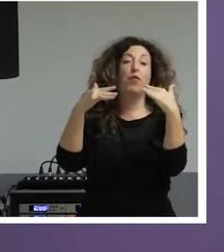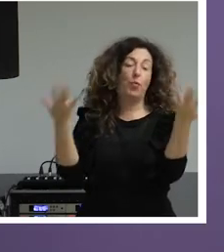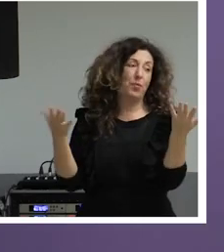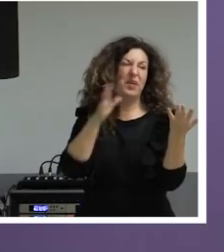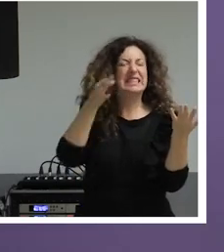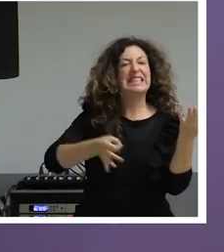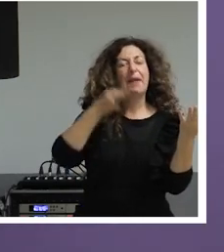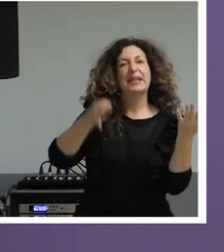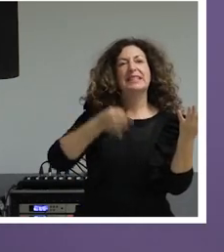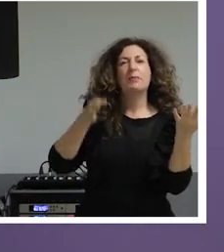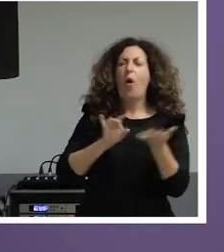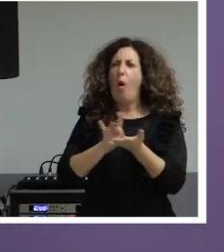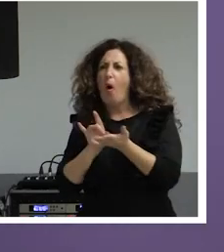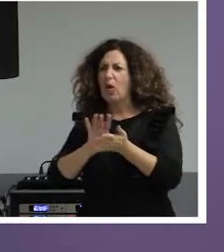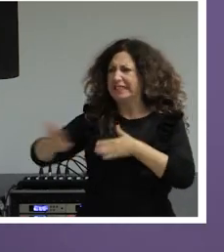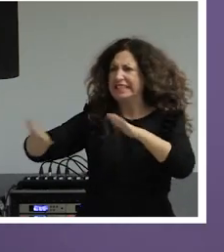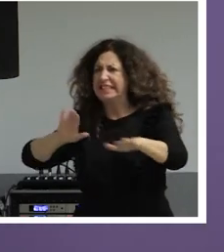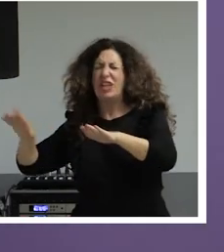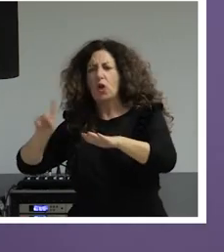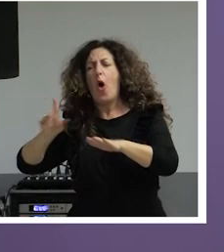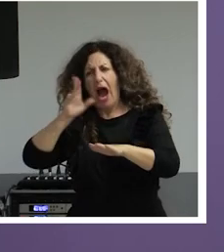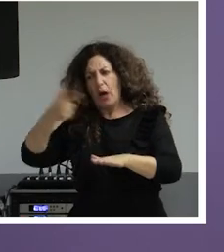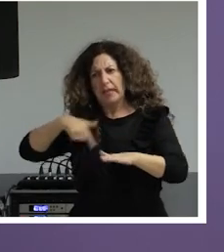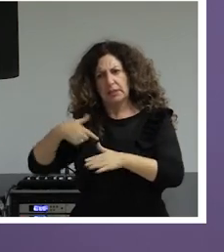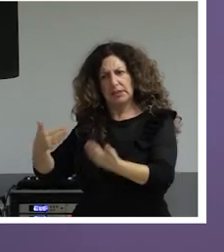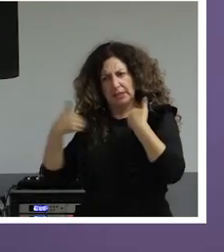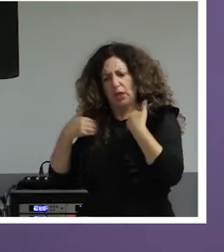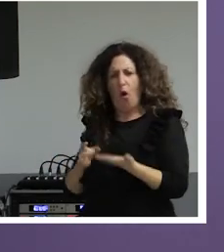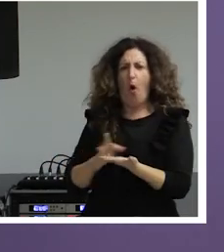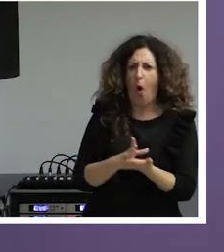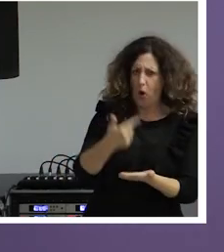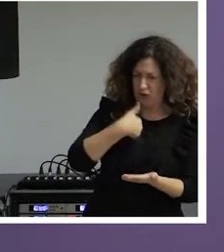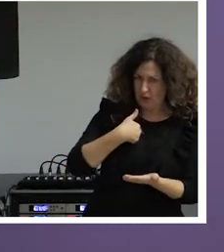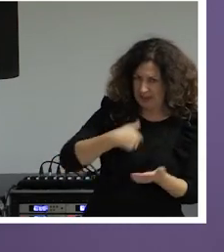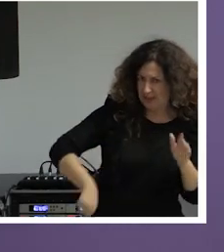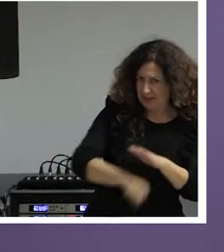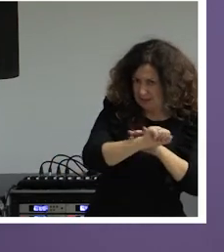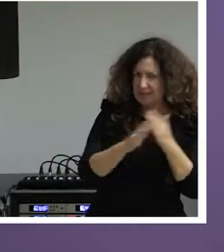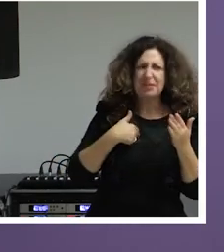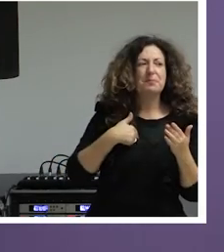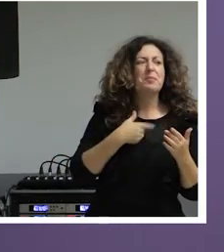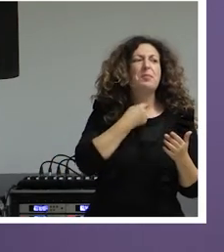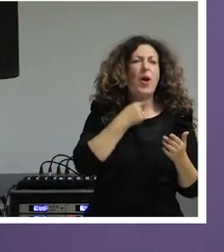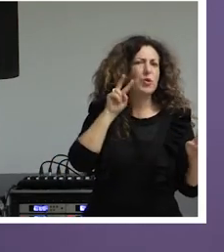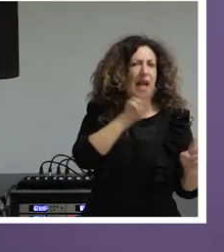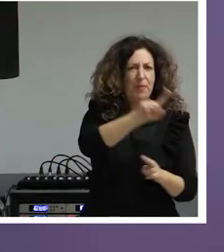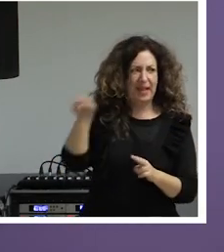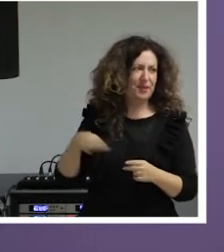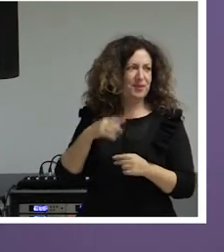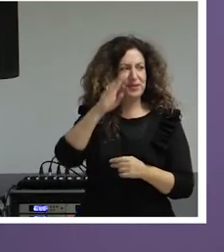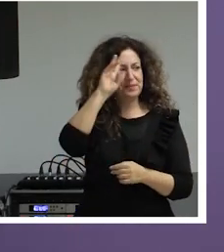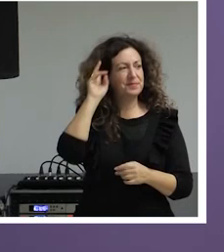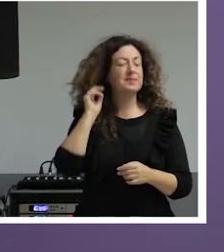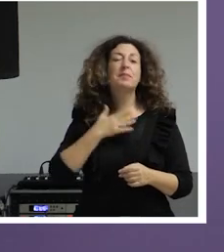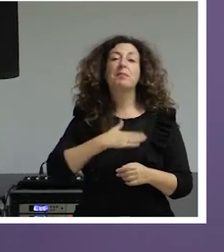empieza a ser una tradición Yo siempre digo que con esta agenda mediática tan loca a veces voy a poner un símil del fútbol pero parece que